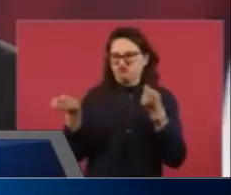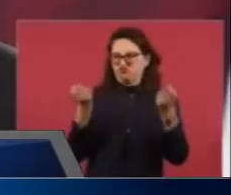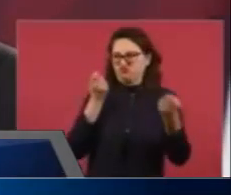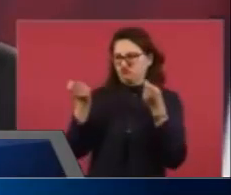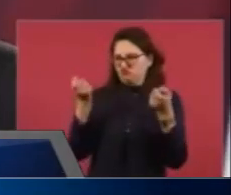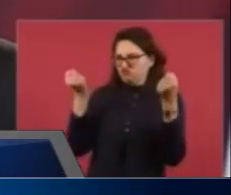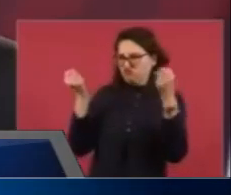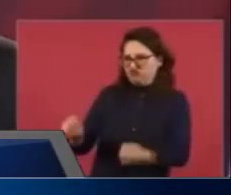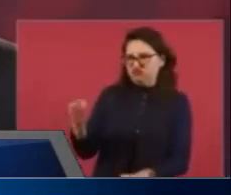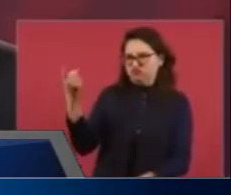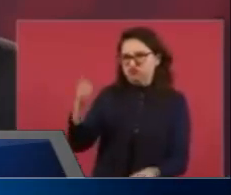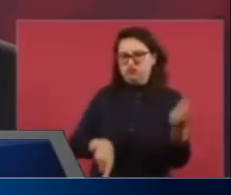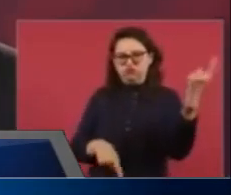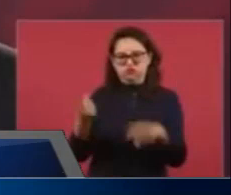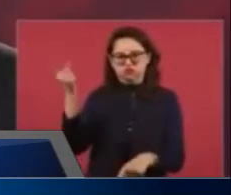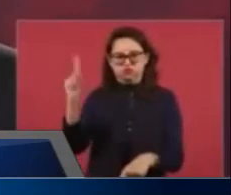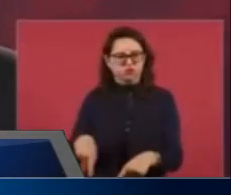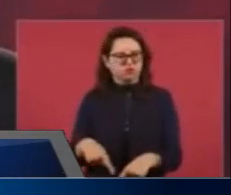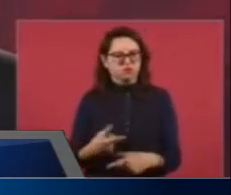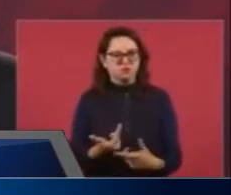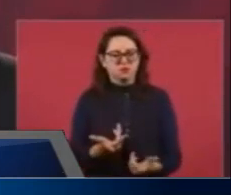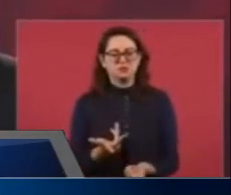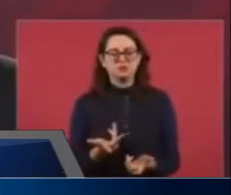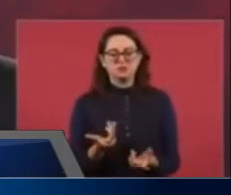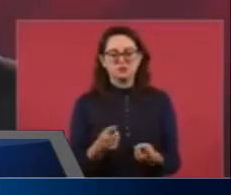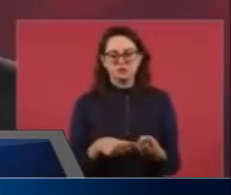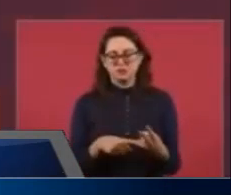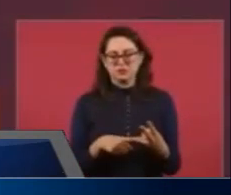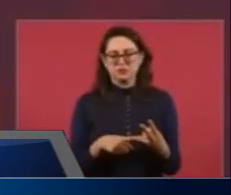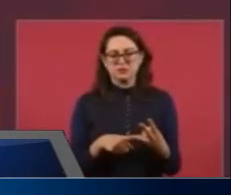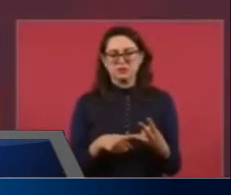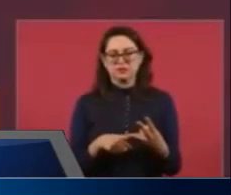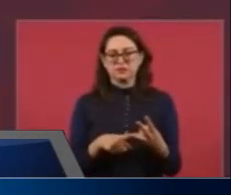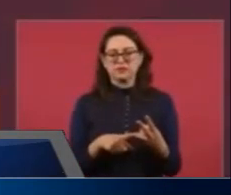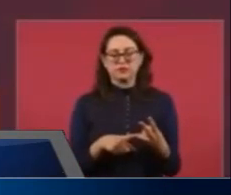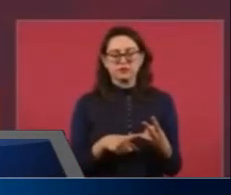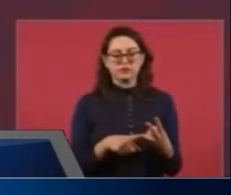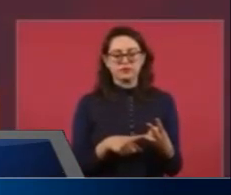6 aspirantes entre Claudia Sheinbaum, Marcelo Ebrard, Adán Augusto López, Ricardo